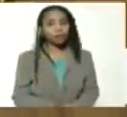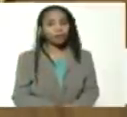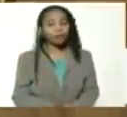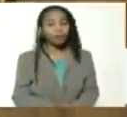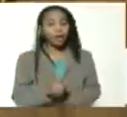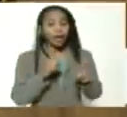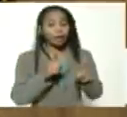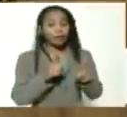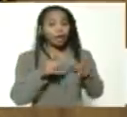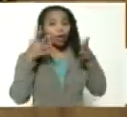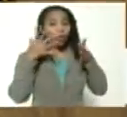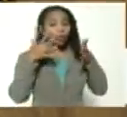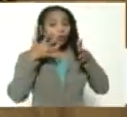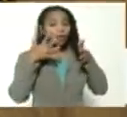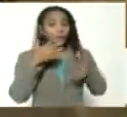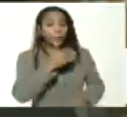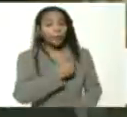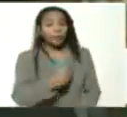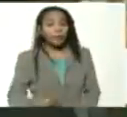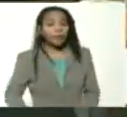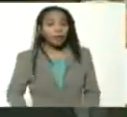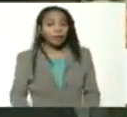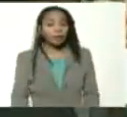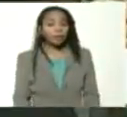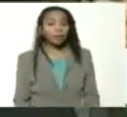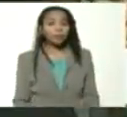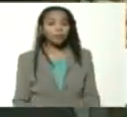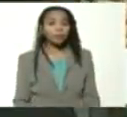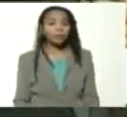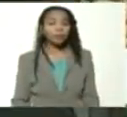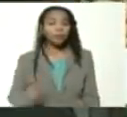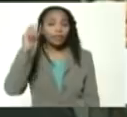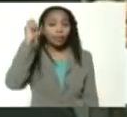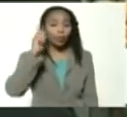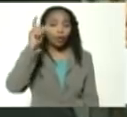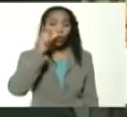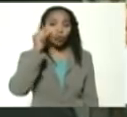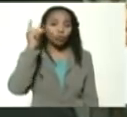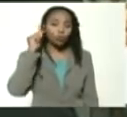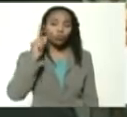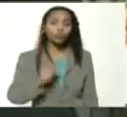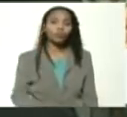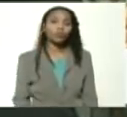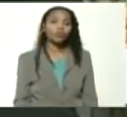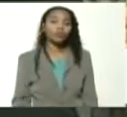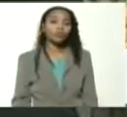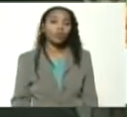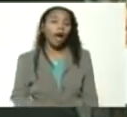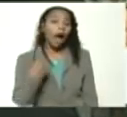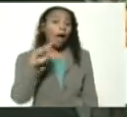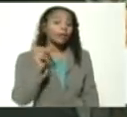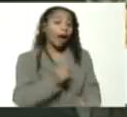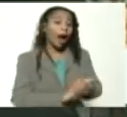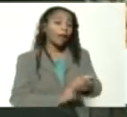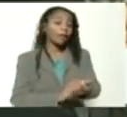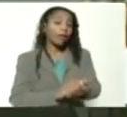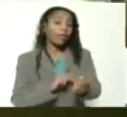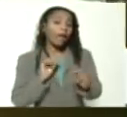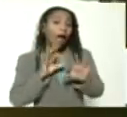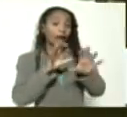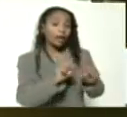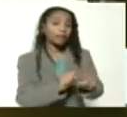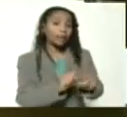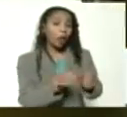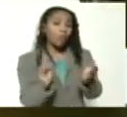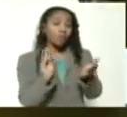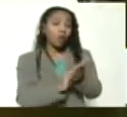estas recomendaciones, ciudadano presidente, diputadas y diputadas, tienen un carácter de alcance a lo